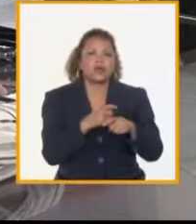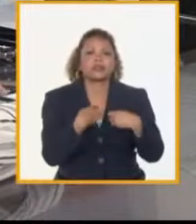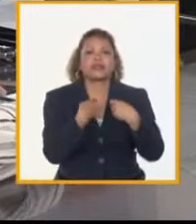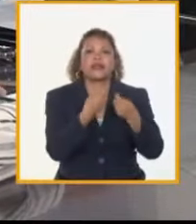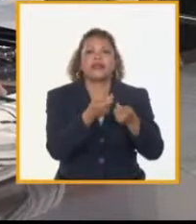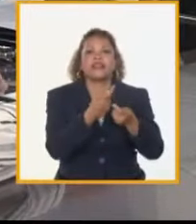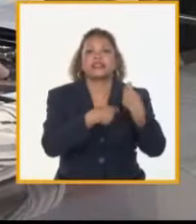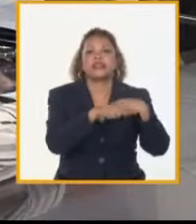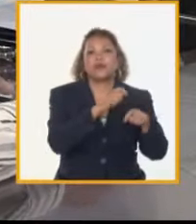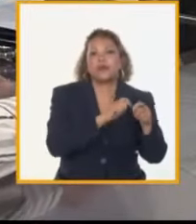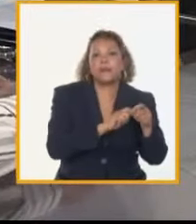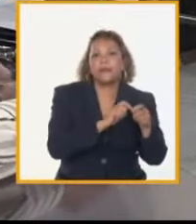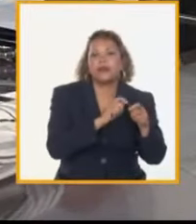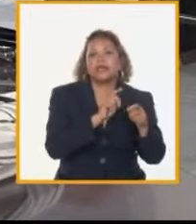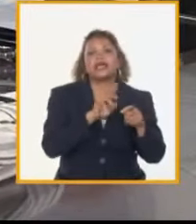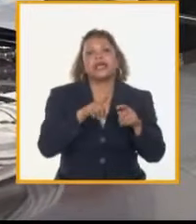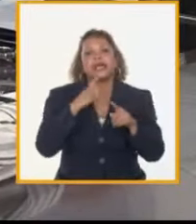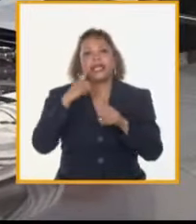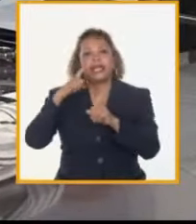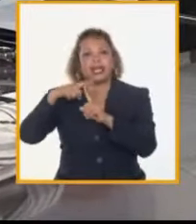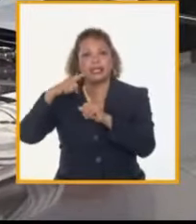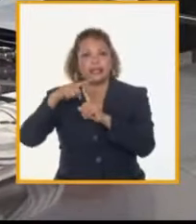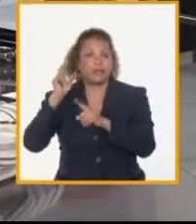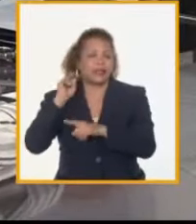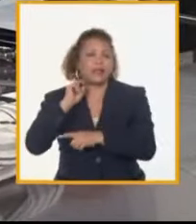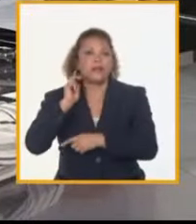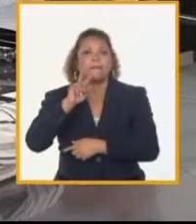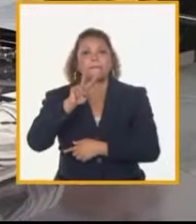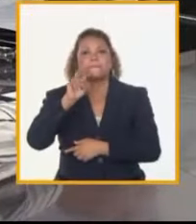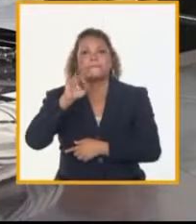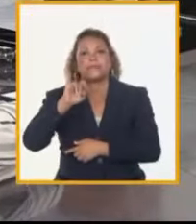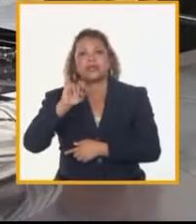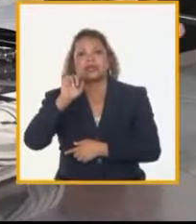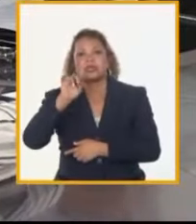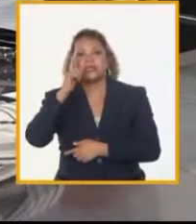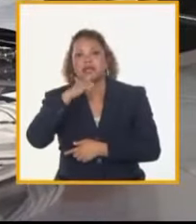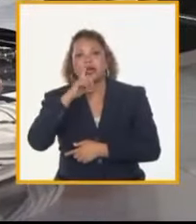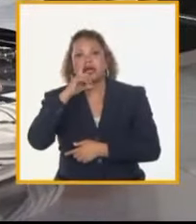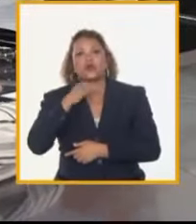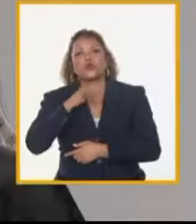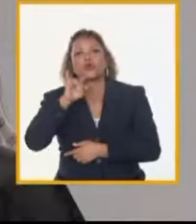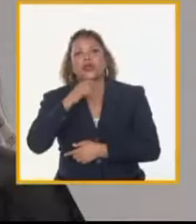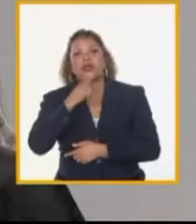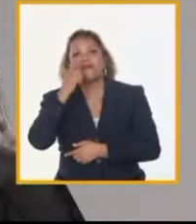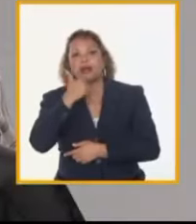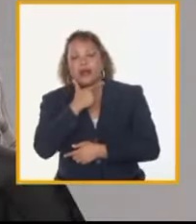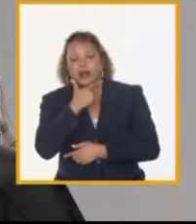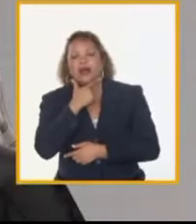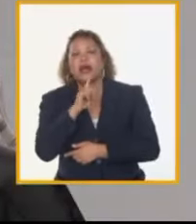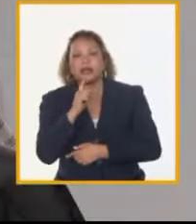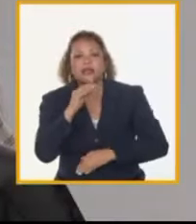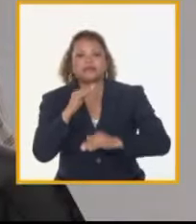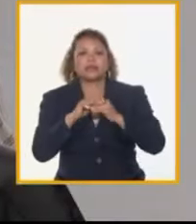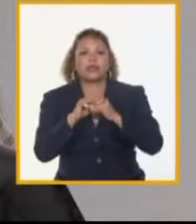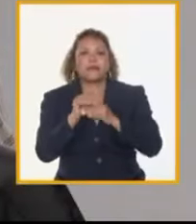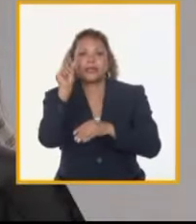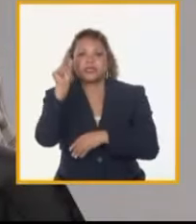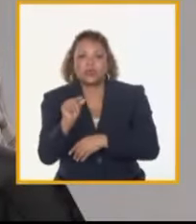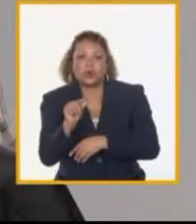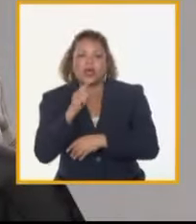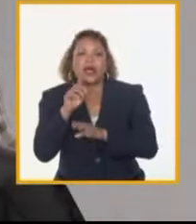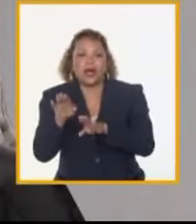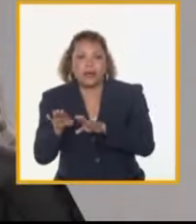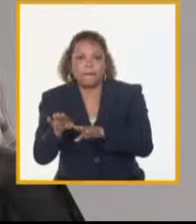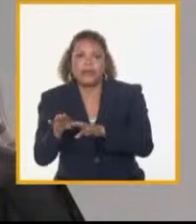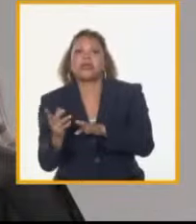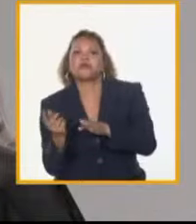después en Villanueva se llena, ¿no? Sí, estamos claros nosotros. Ahí hay una comunicación entre la confirmación y la lista espera y las